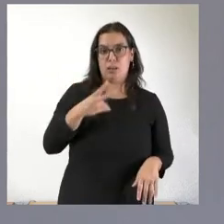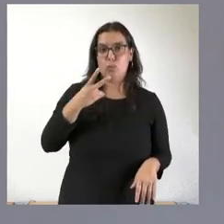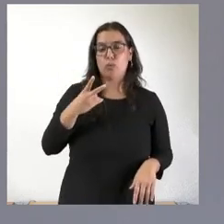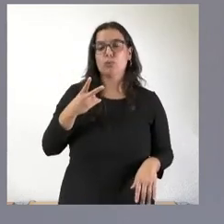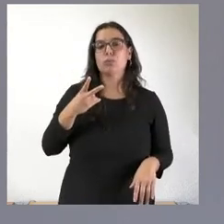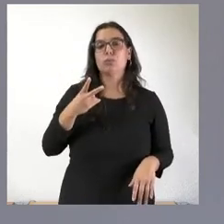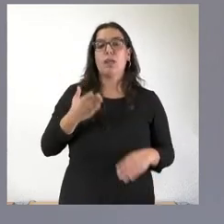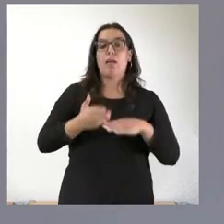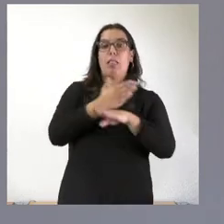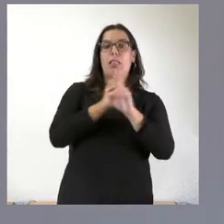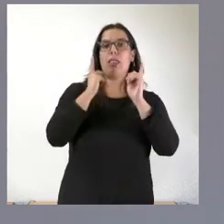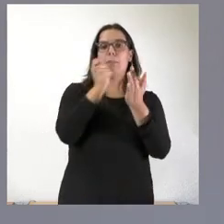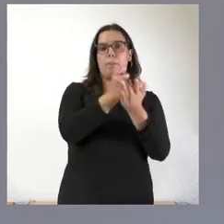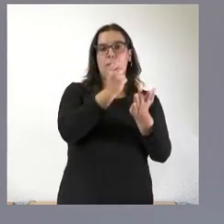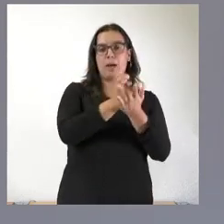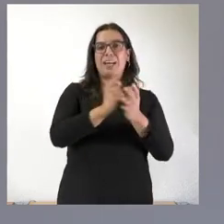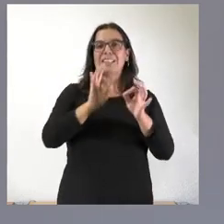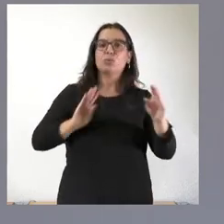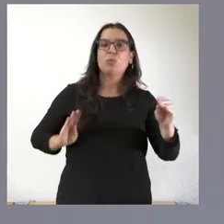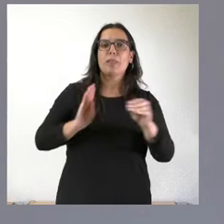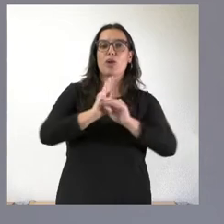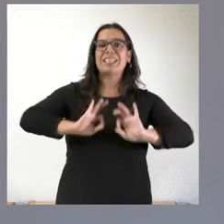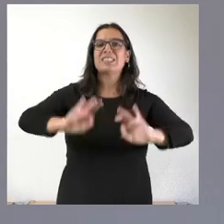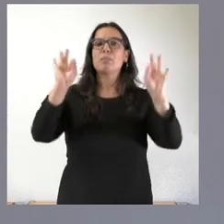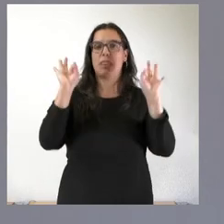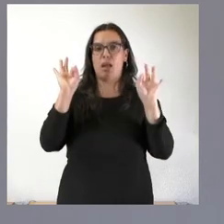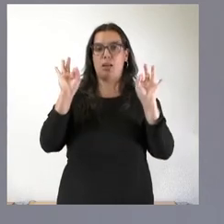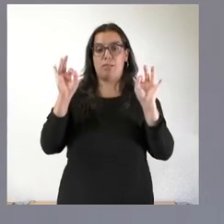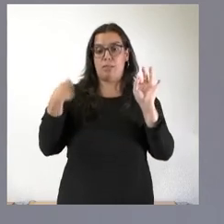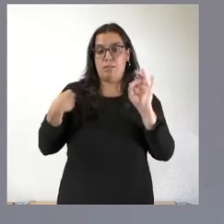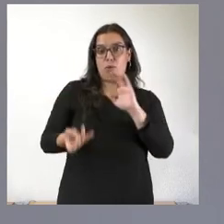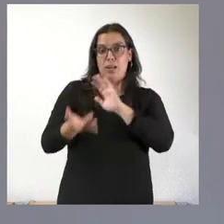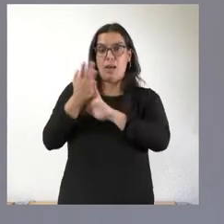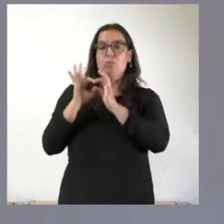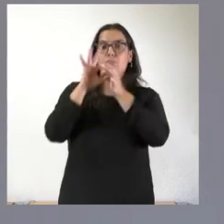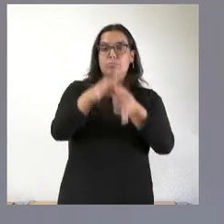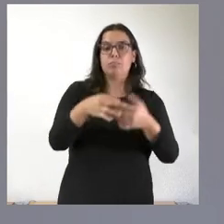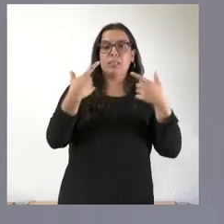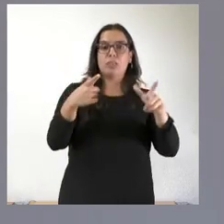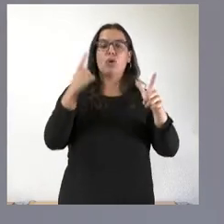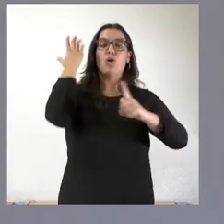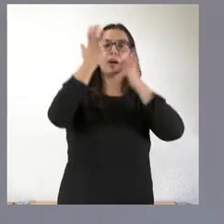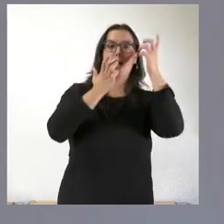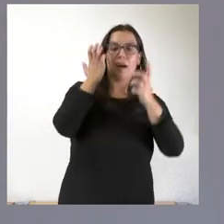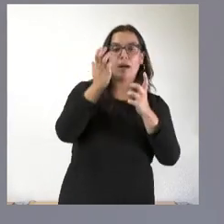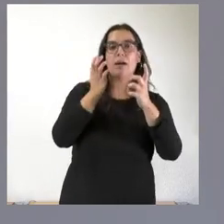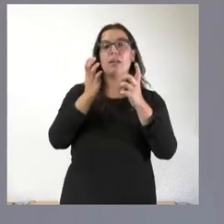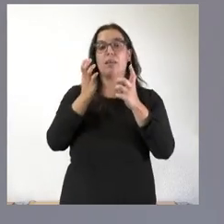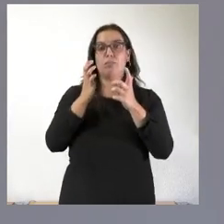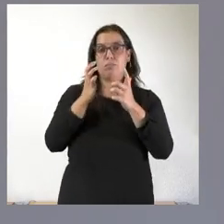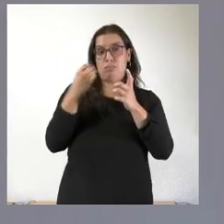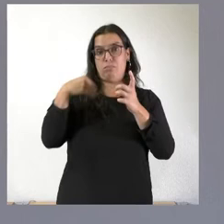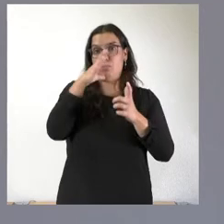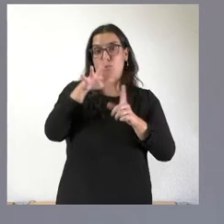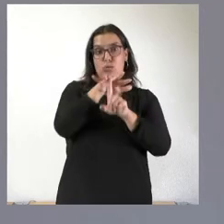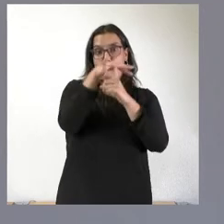de anticipos en el pago de las subvenciones excepcionales que se han puesto en marcha vinculadas a los sectores ganaderos en este contexto, los que